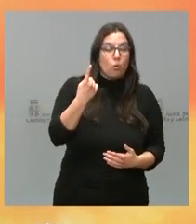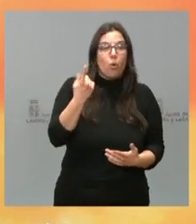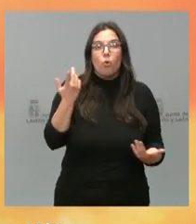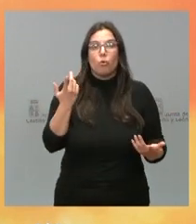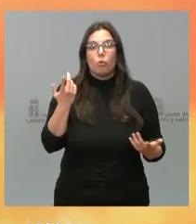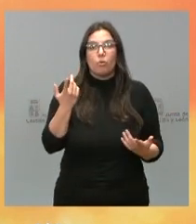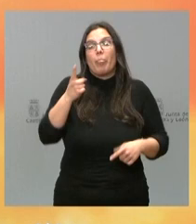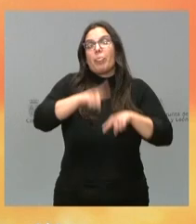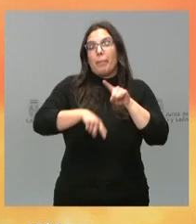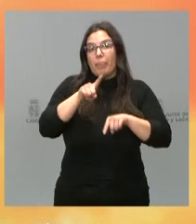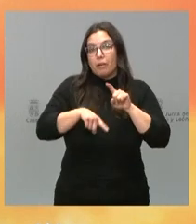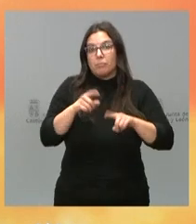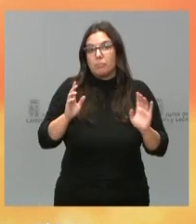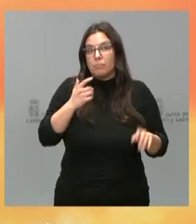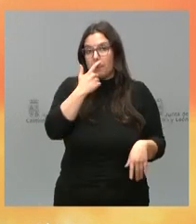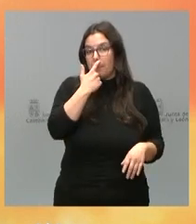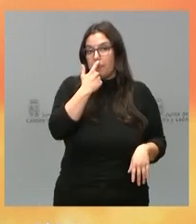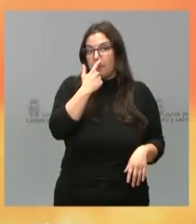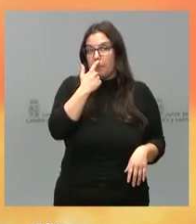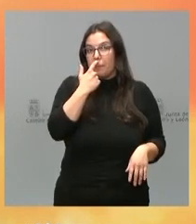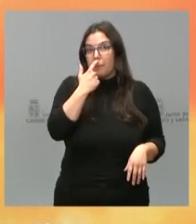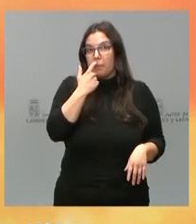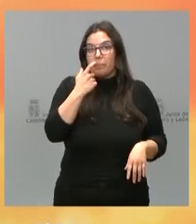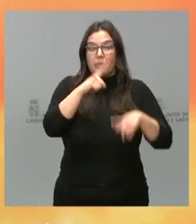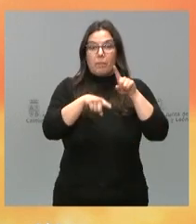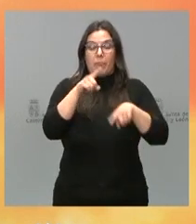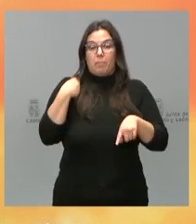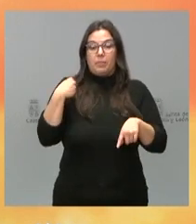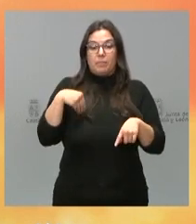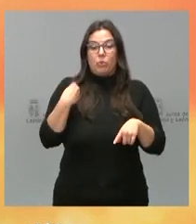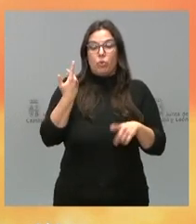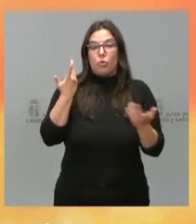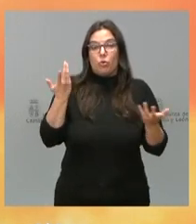depende eso se va en las